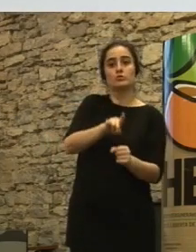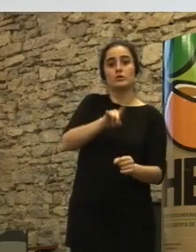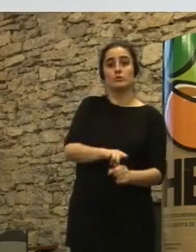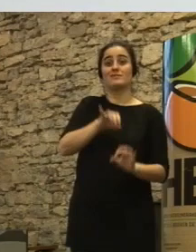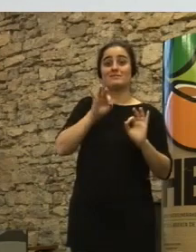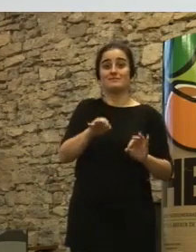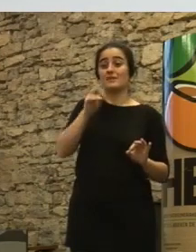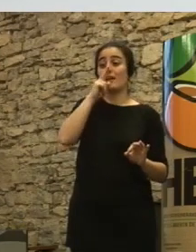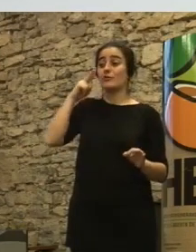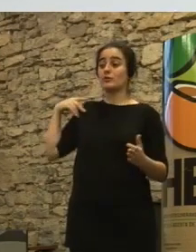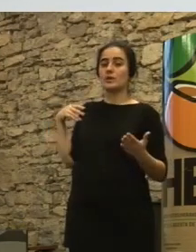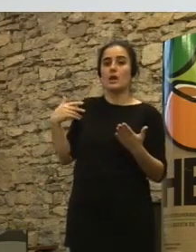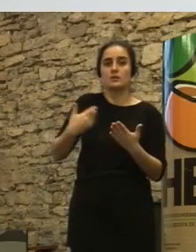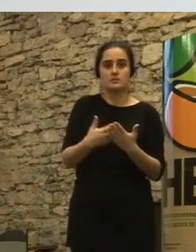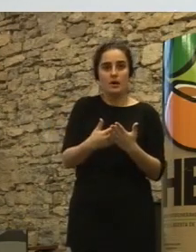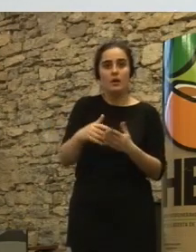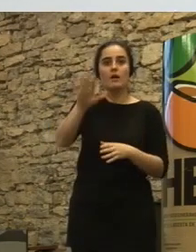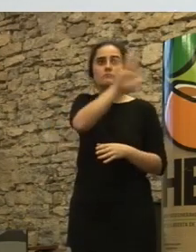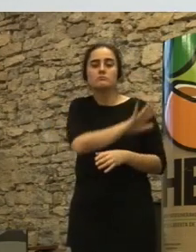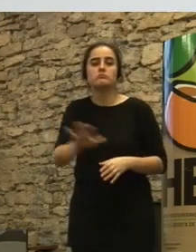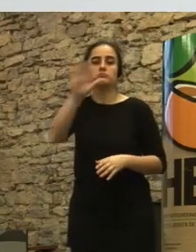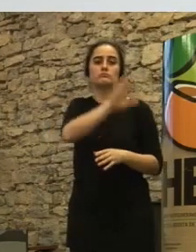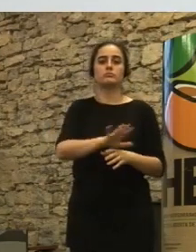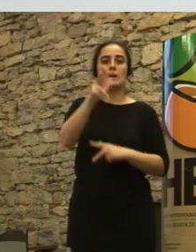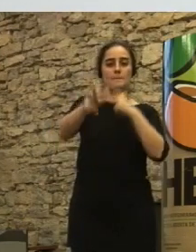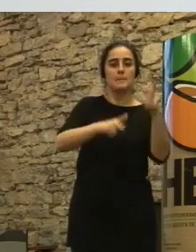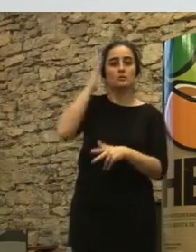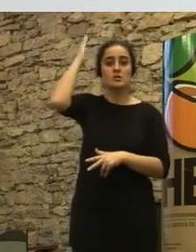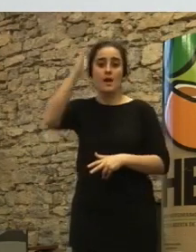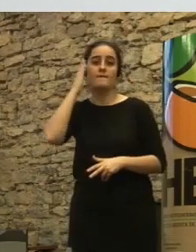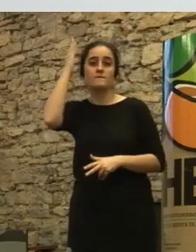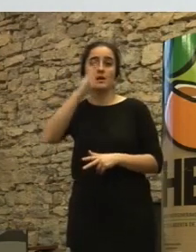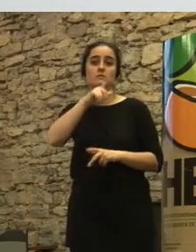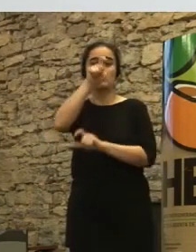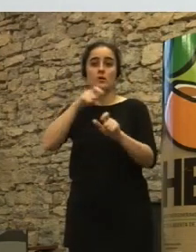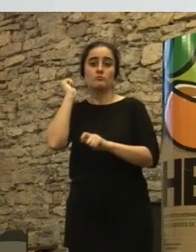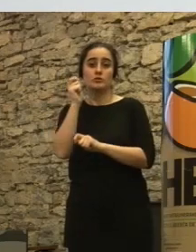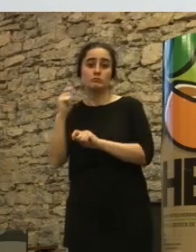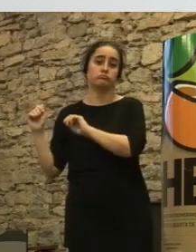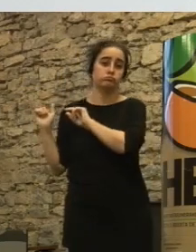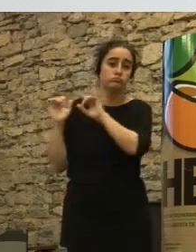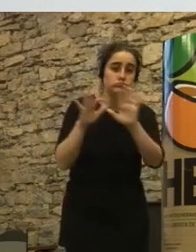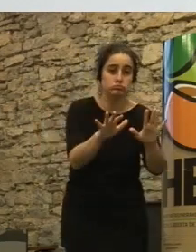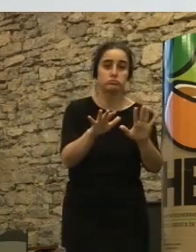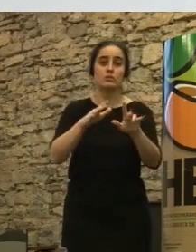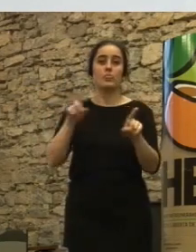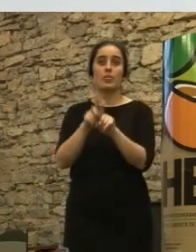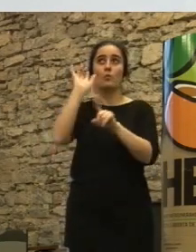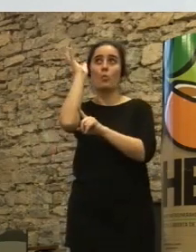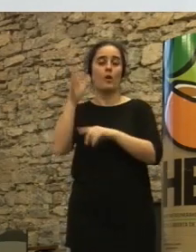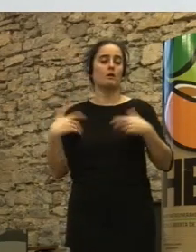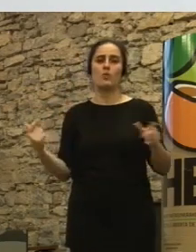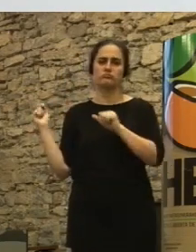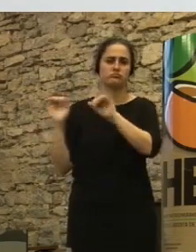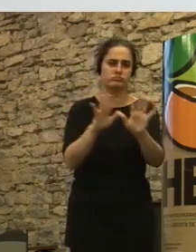dos años, en más de un centenar de municipios vascos y navarros, salen a la calle, llueva, truene o haga sol. Entre